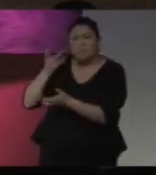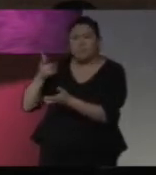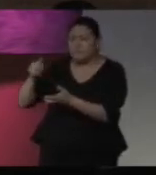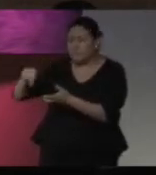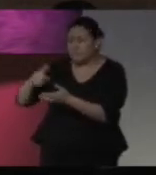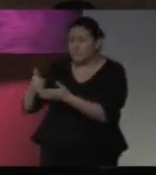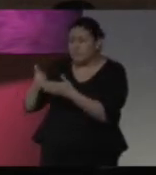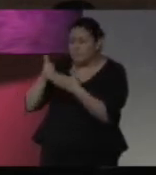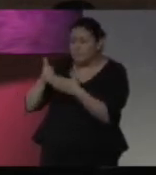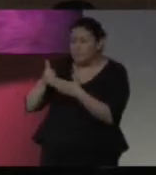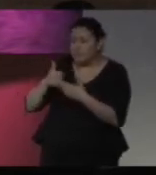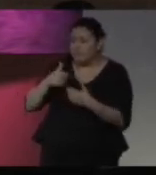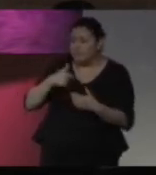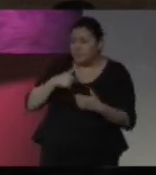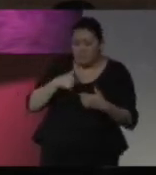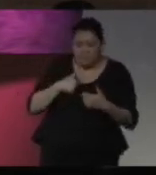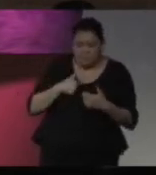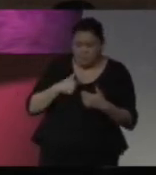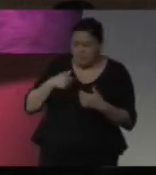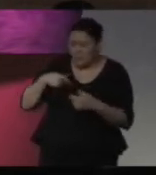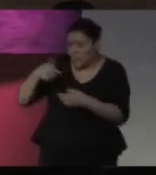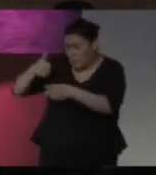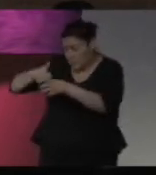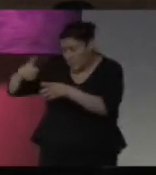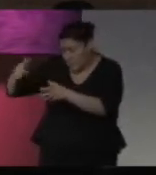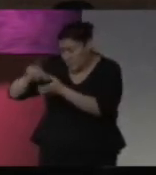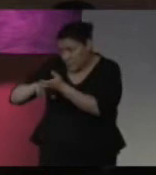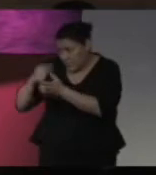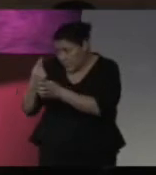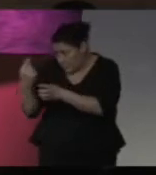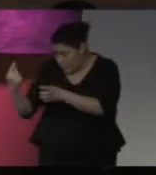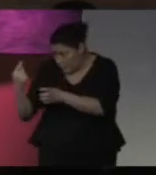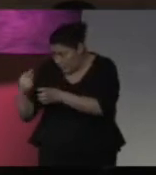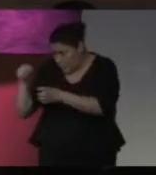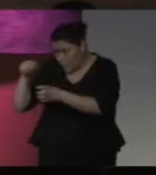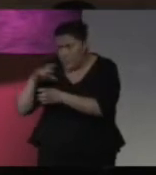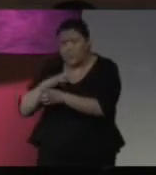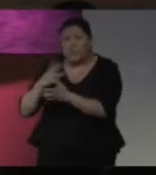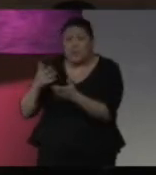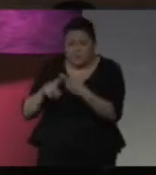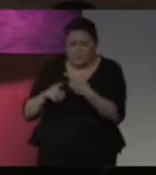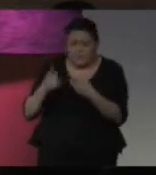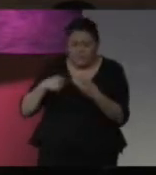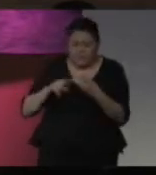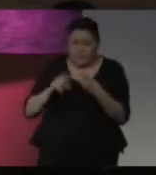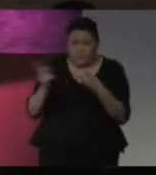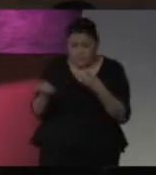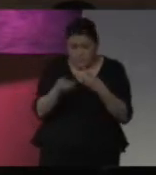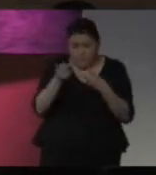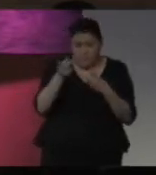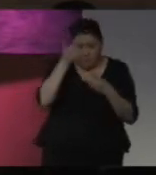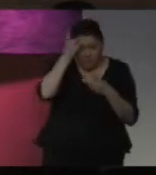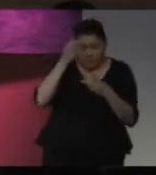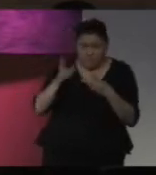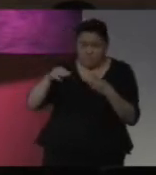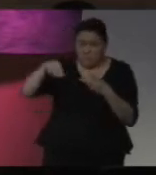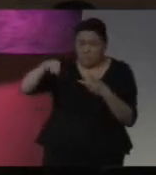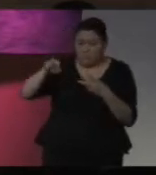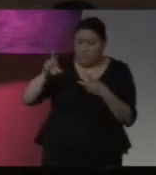el sujeto individual, ¿no? Bueno, y mi segunda pregunta es para la doctora